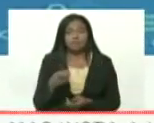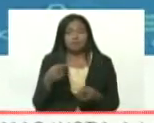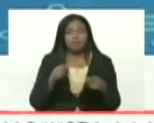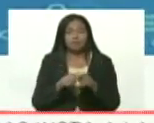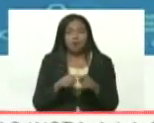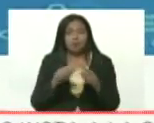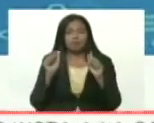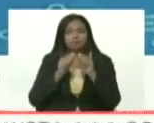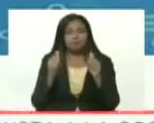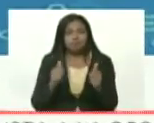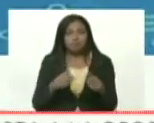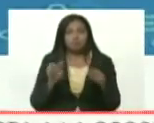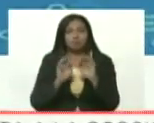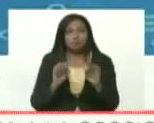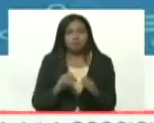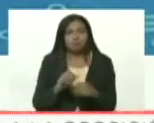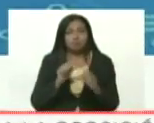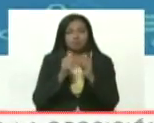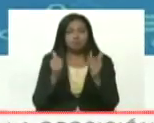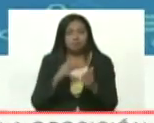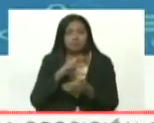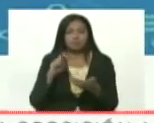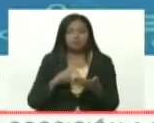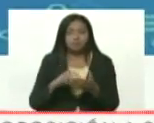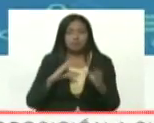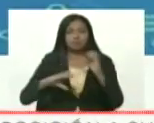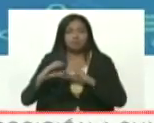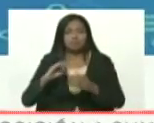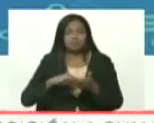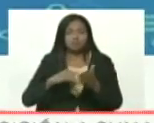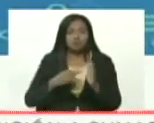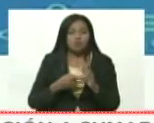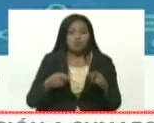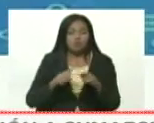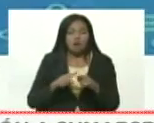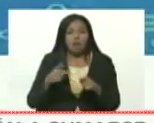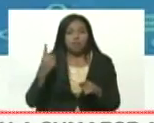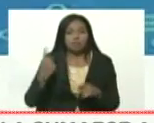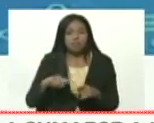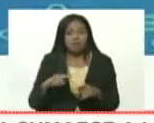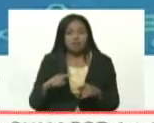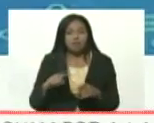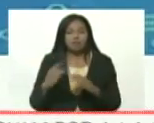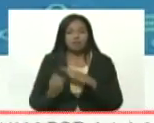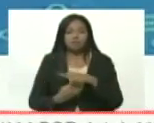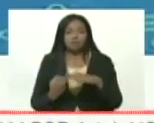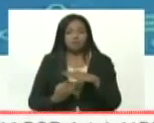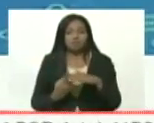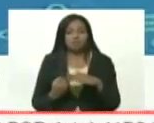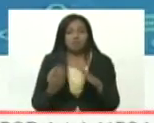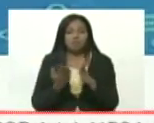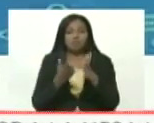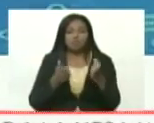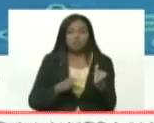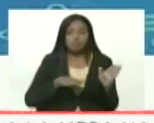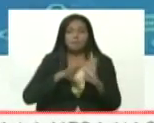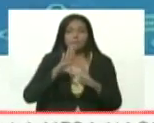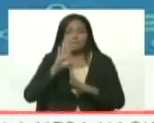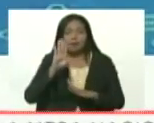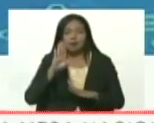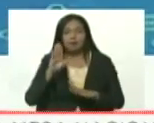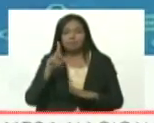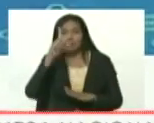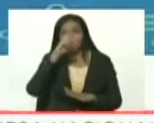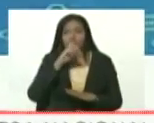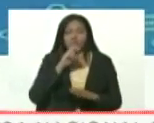del sistema. Y en este Sistema Nacional de Ciencia, Tecnología e Innovación existe el Instituto de Estudios Avanzados, que tiene desde los